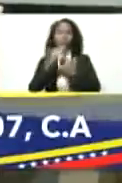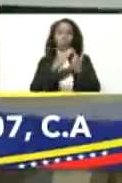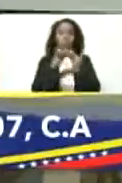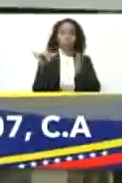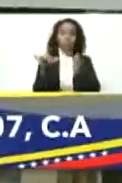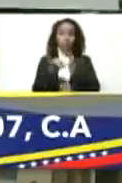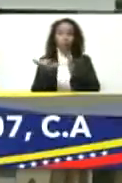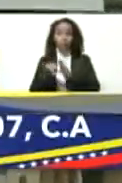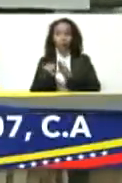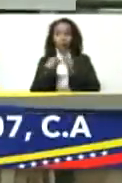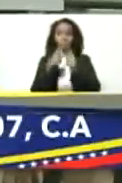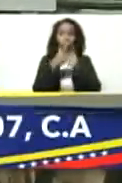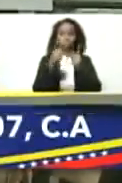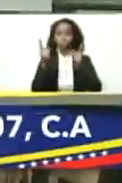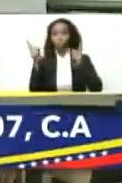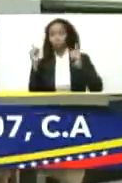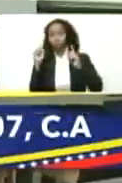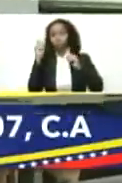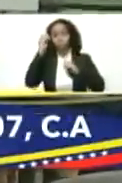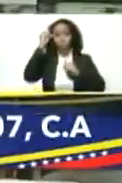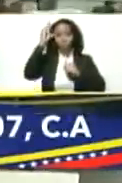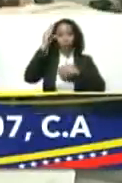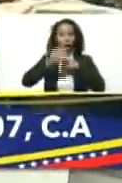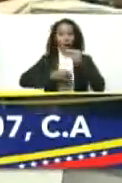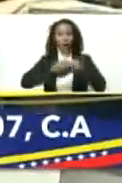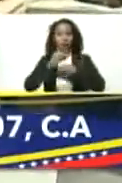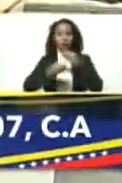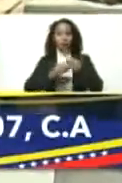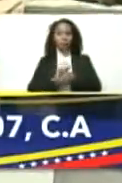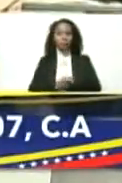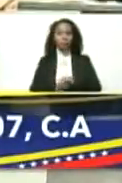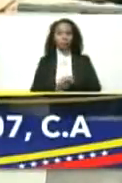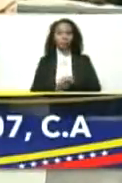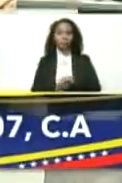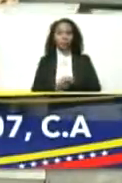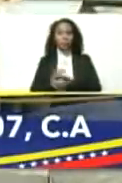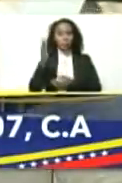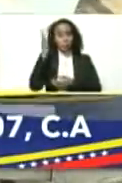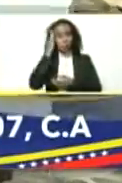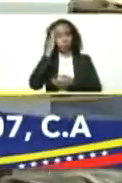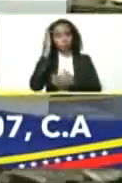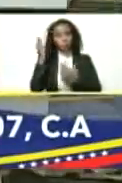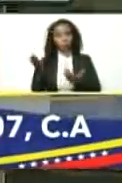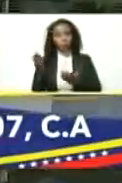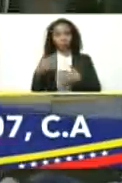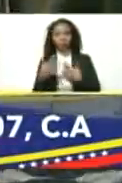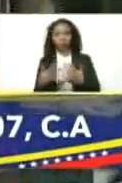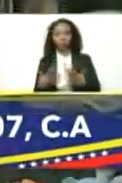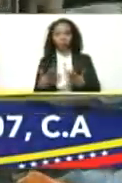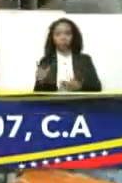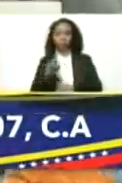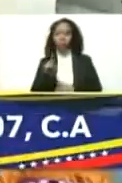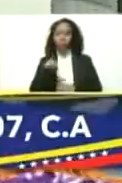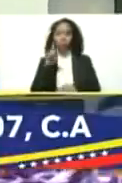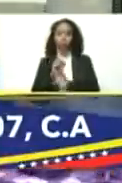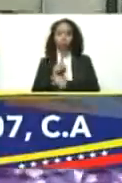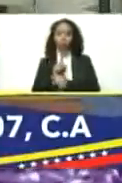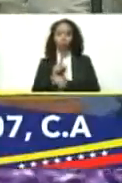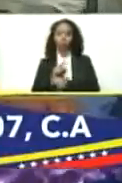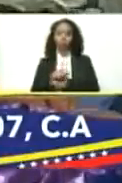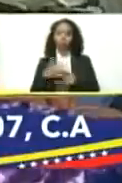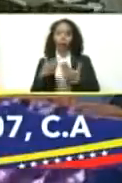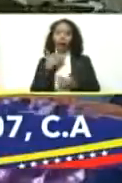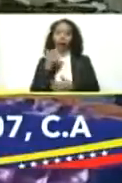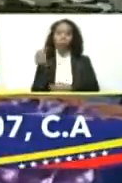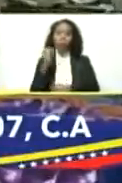nuestro alrededor que hemos sido capaz de hacerlo. A la sabienda de que no solamente, sino es que algo